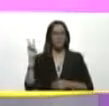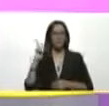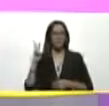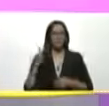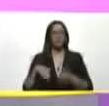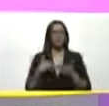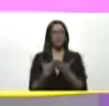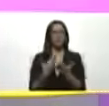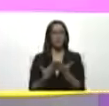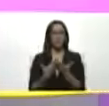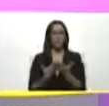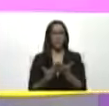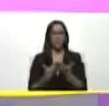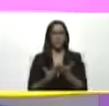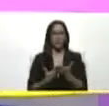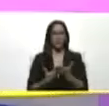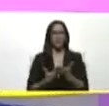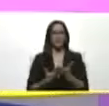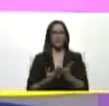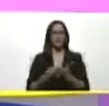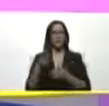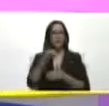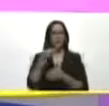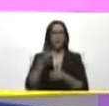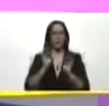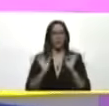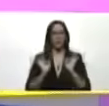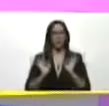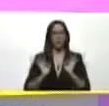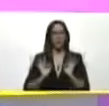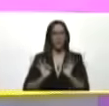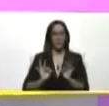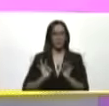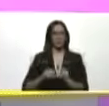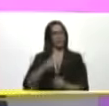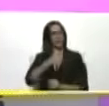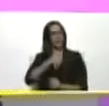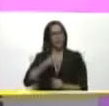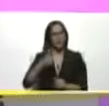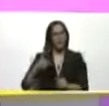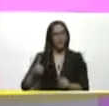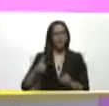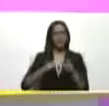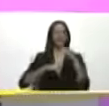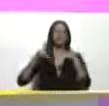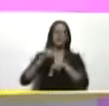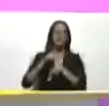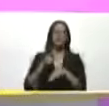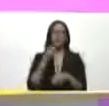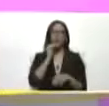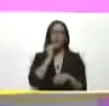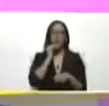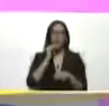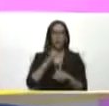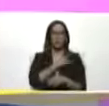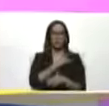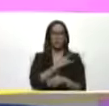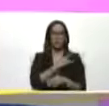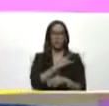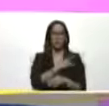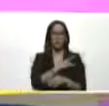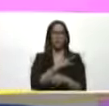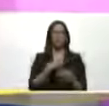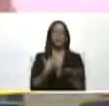propuestas que trata justamente de que cada Liceo y de los jóvenes también en las universidades